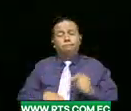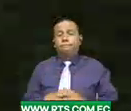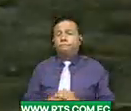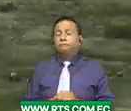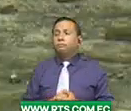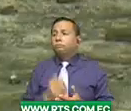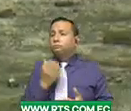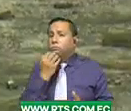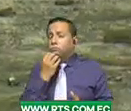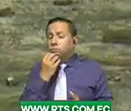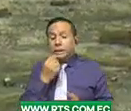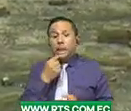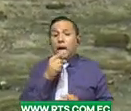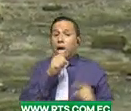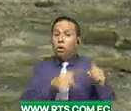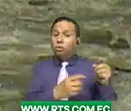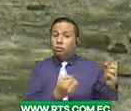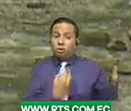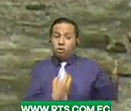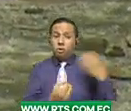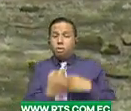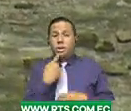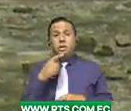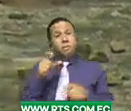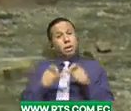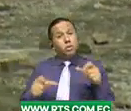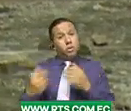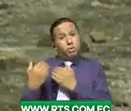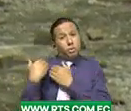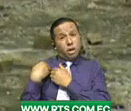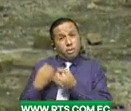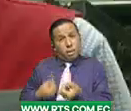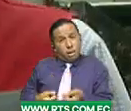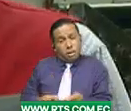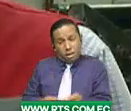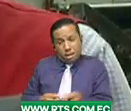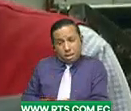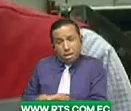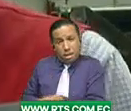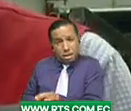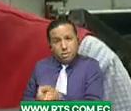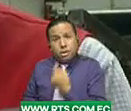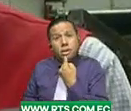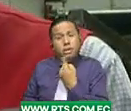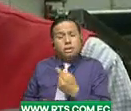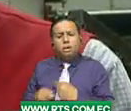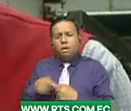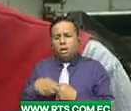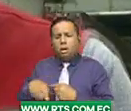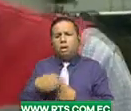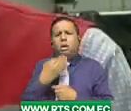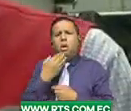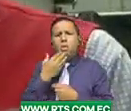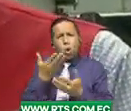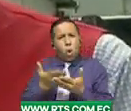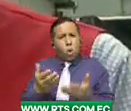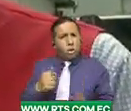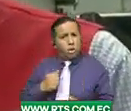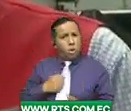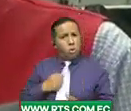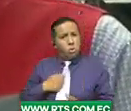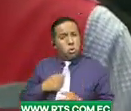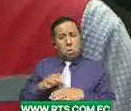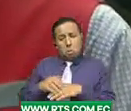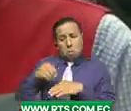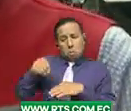que estaban arriba, que decía arriba, personal de limpieza, es que ella dejó sus pertenencias ahí al filo del mirador, entonces ya ellos no la